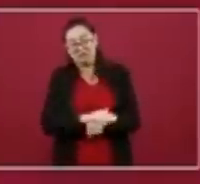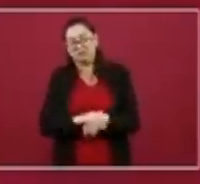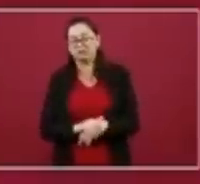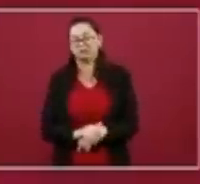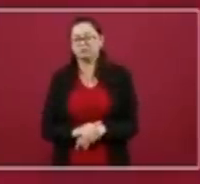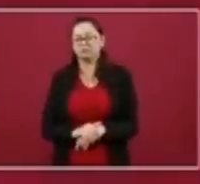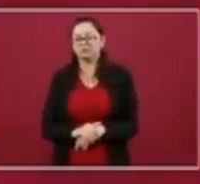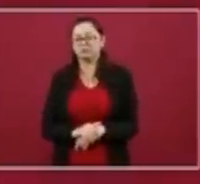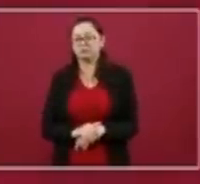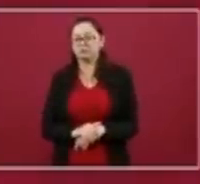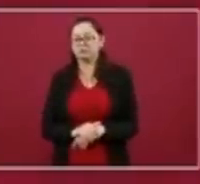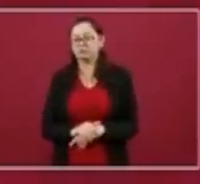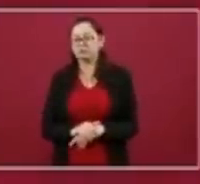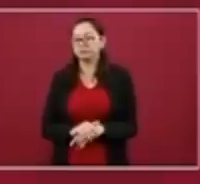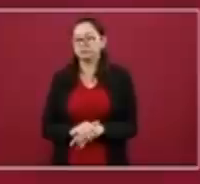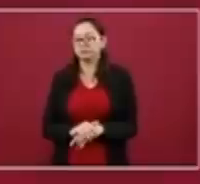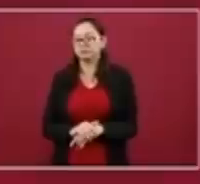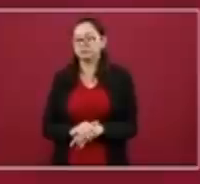no aclaró